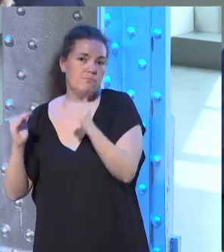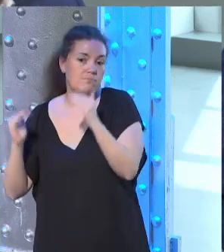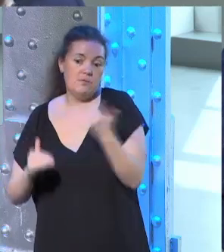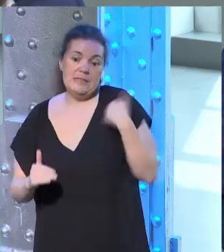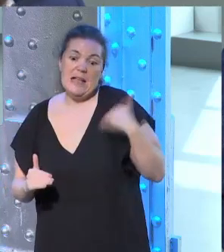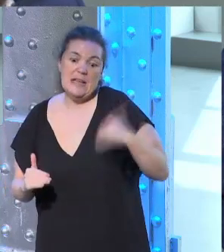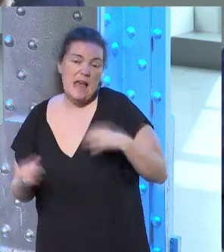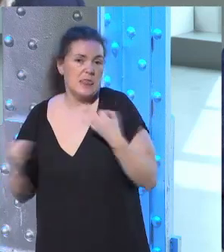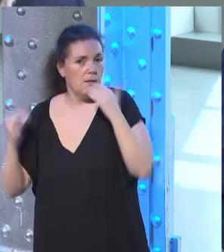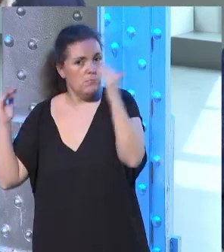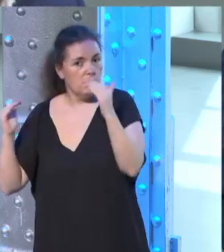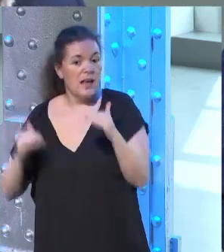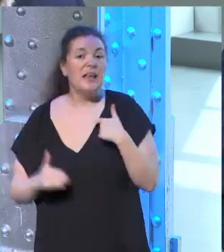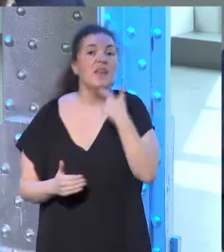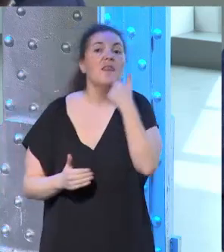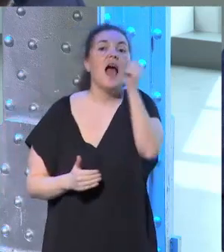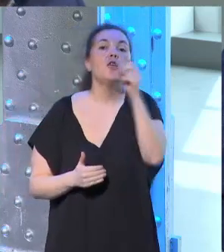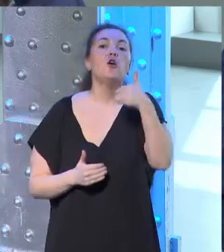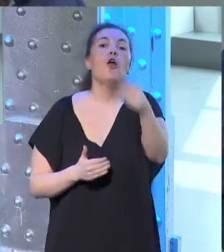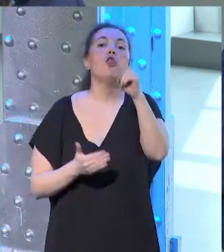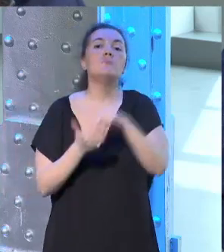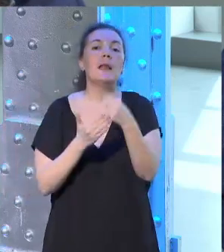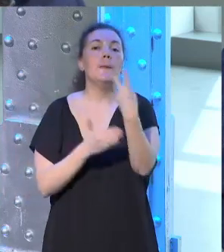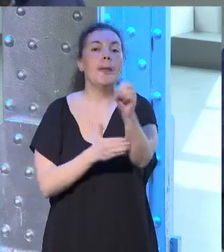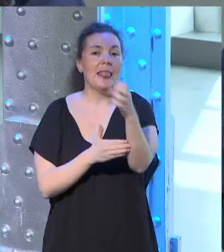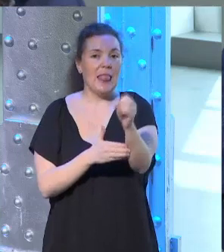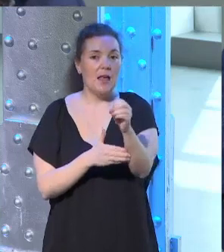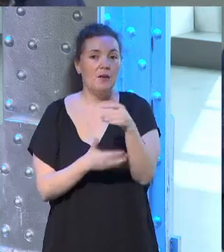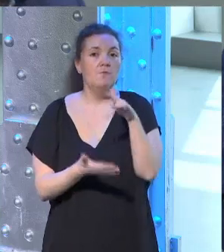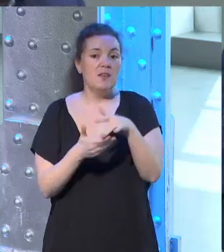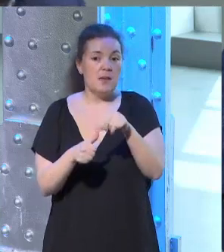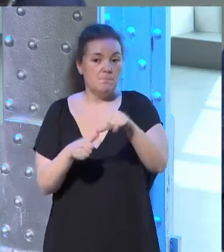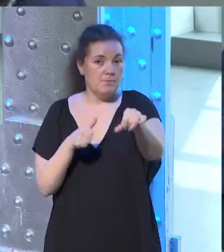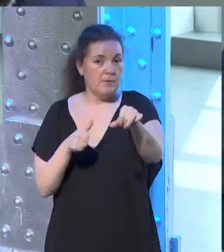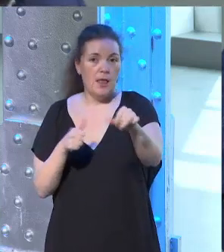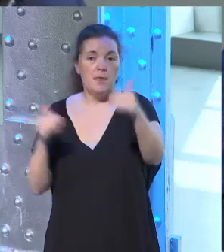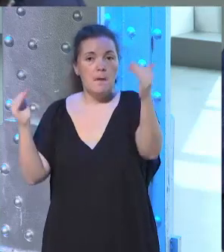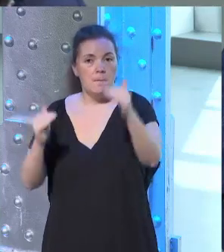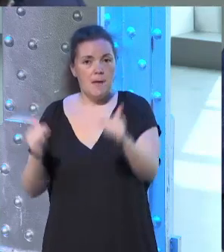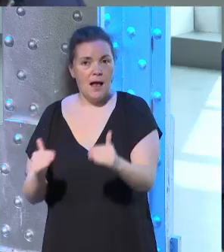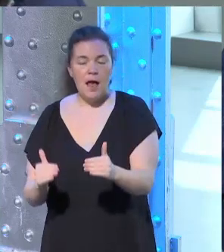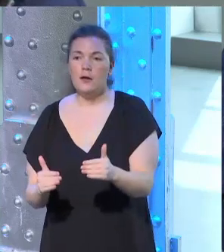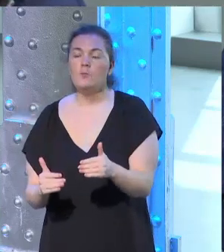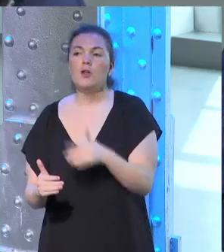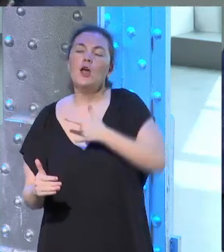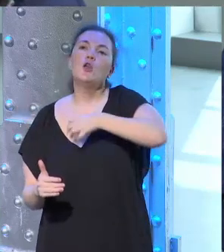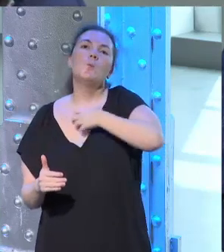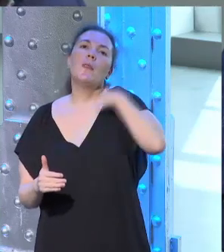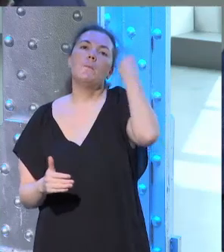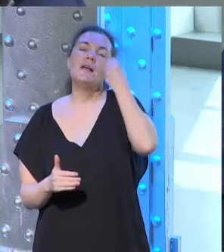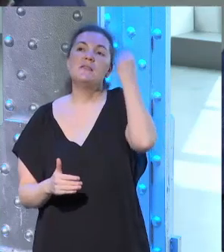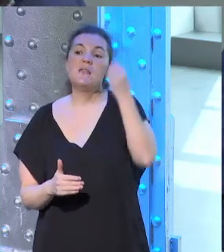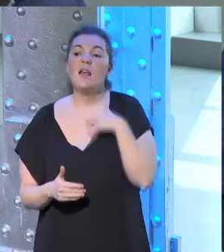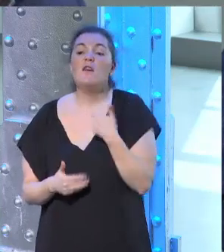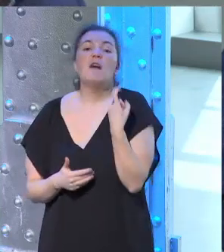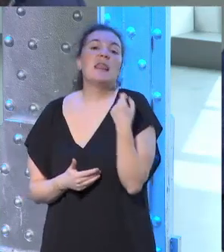ya. Ella pone el año 2020 como fecha a partir de la cual eso tiene que empezar a bajar. Porque no podemos pensar cuando nos dicen quedan